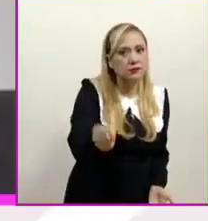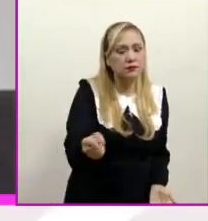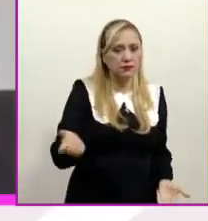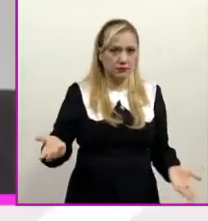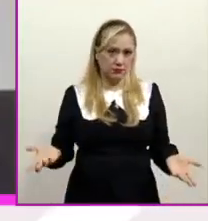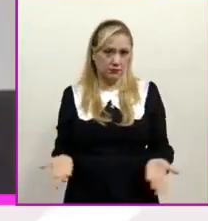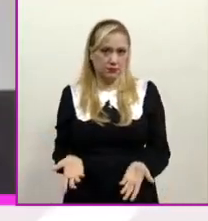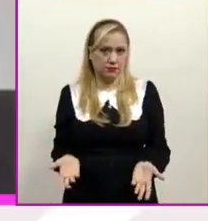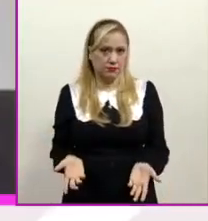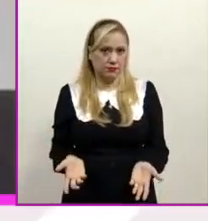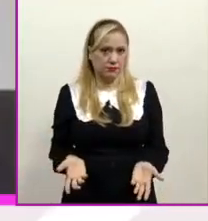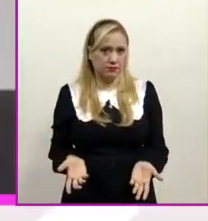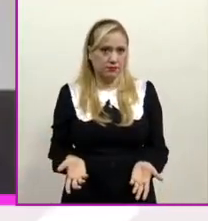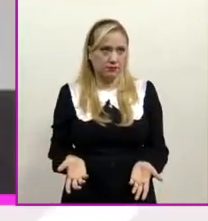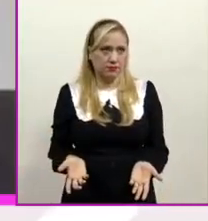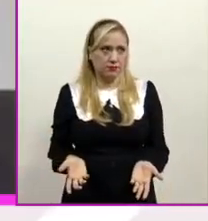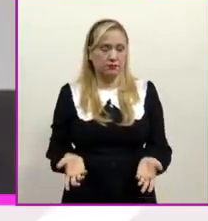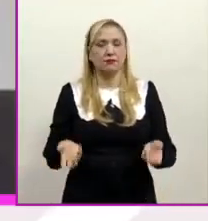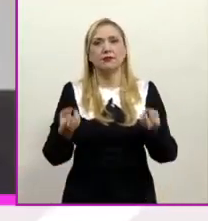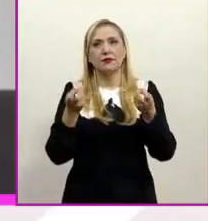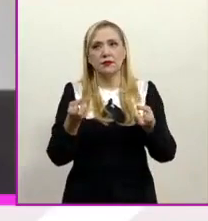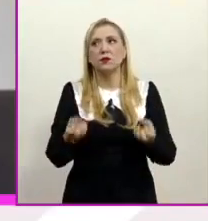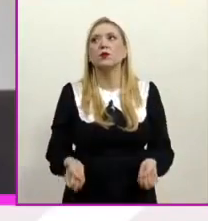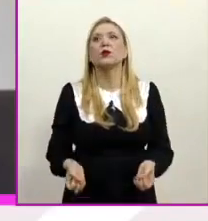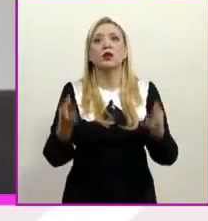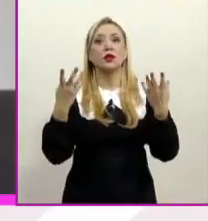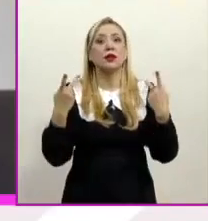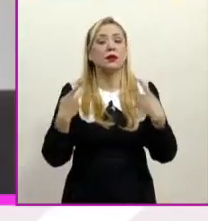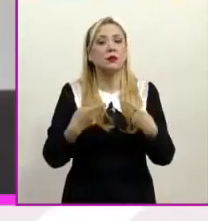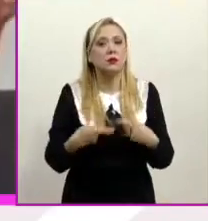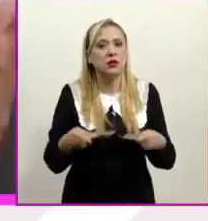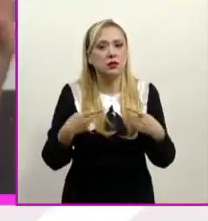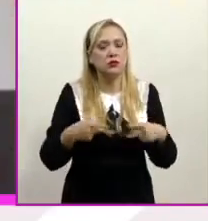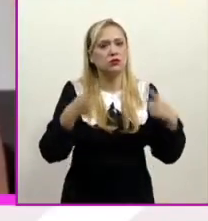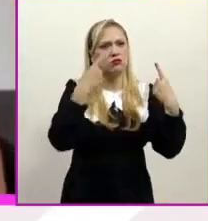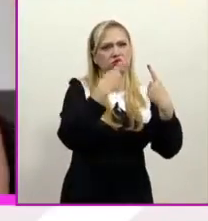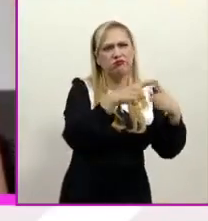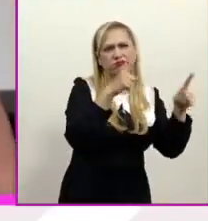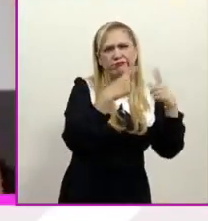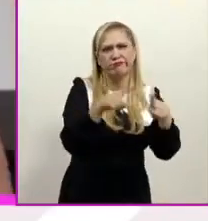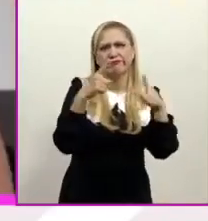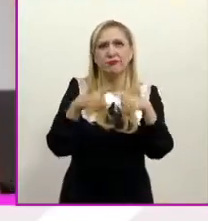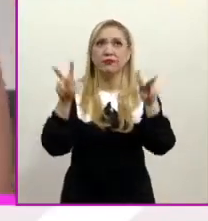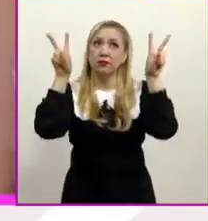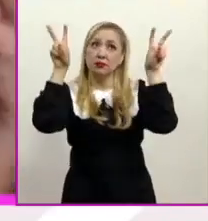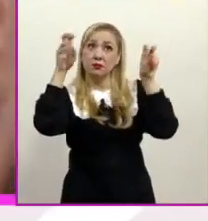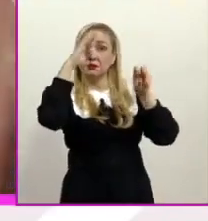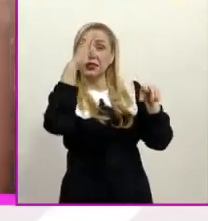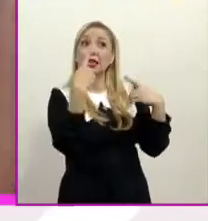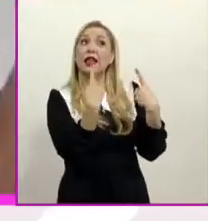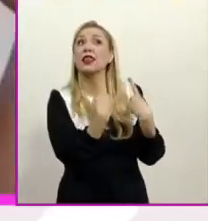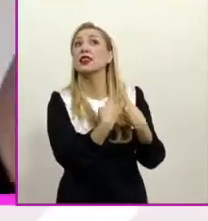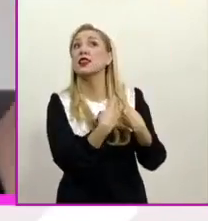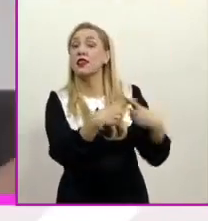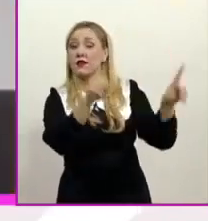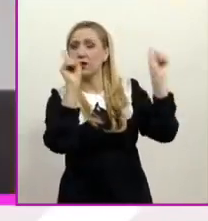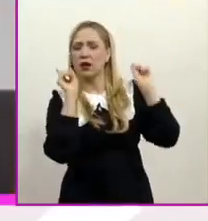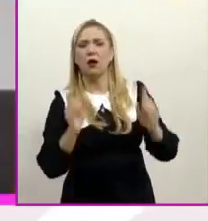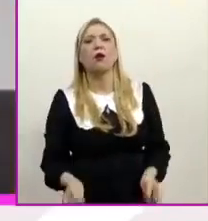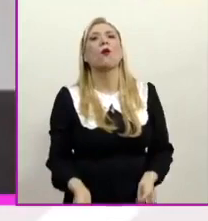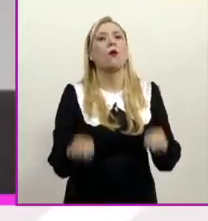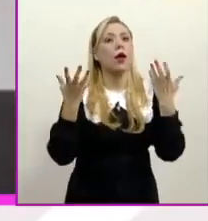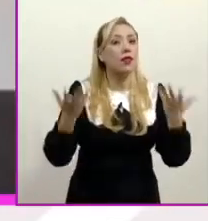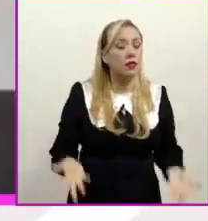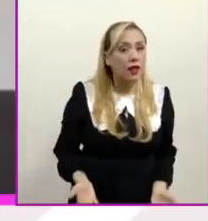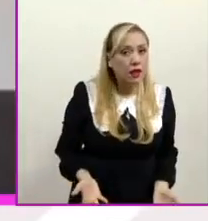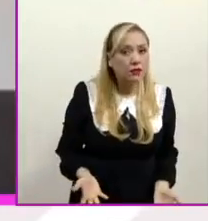representándose ahí, ¿no? ¿Cuántas personas diferentes, eso que consideramos diferente, está allí? ¿Cuántas personas de